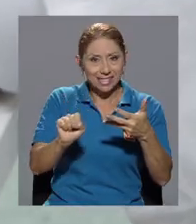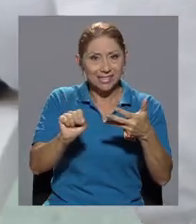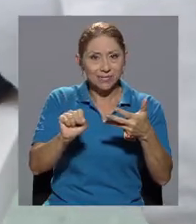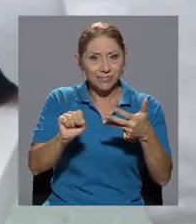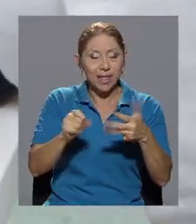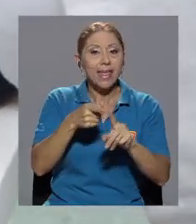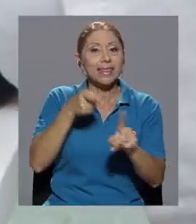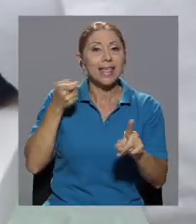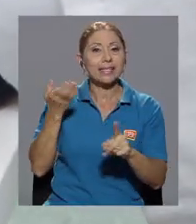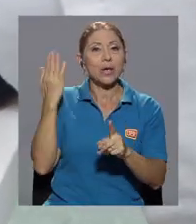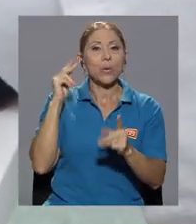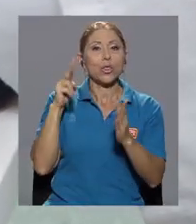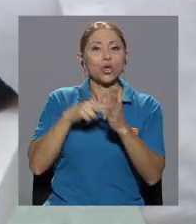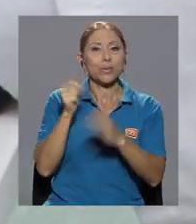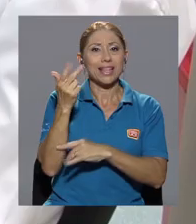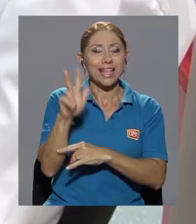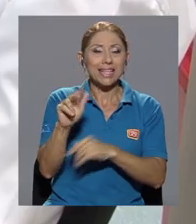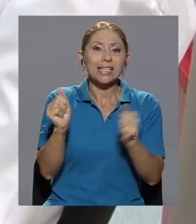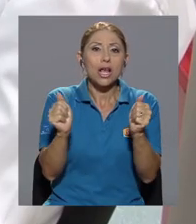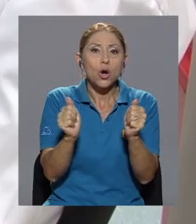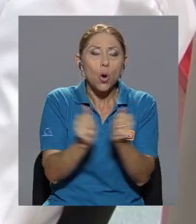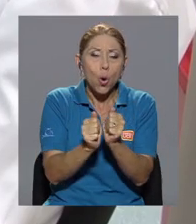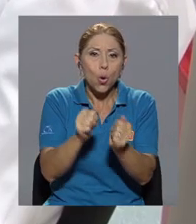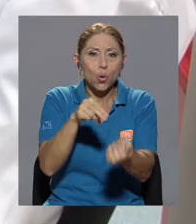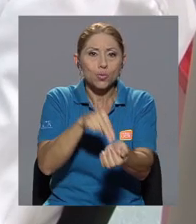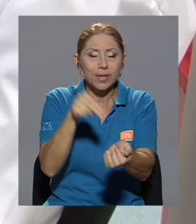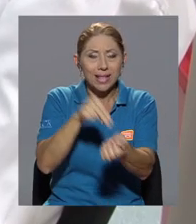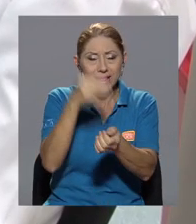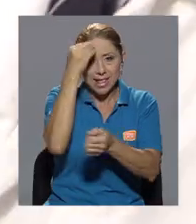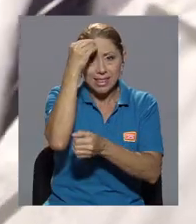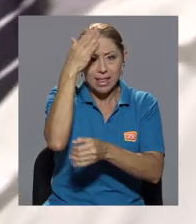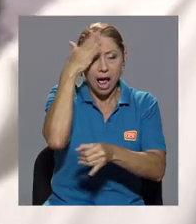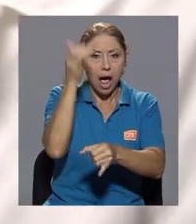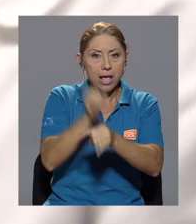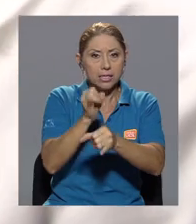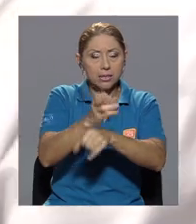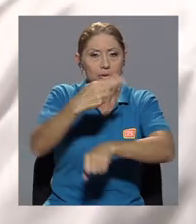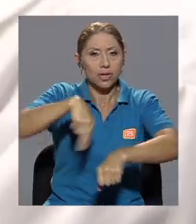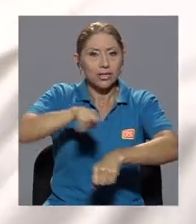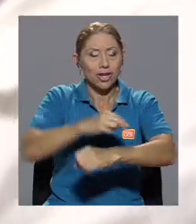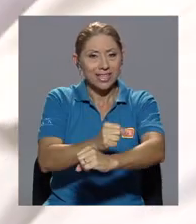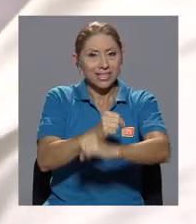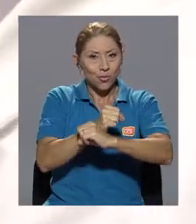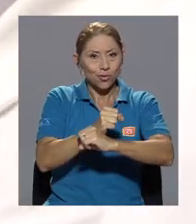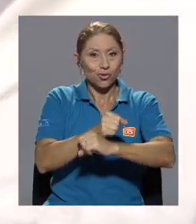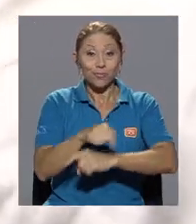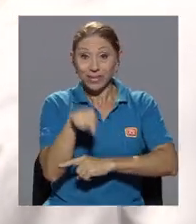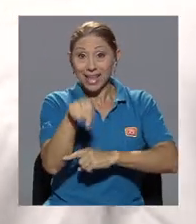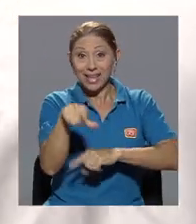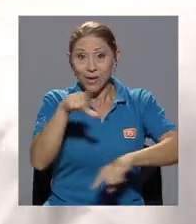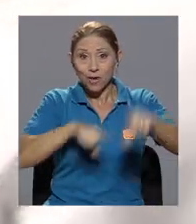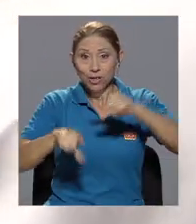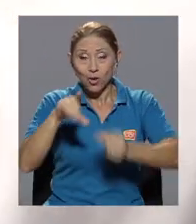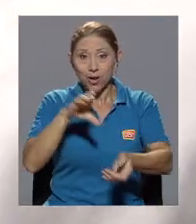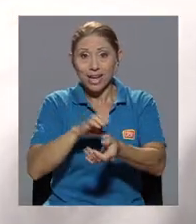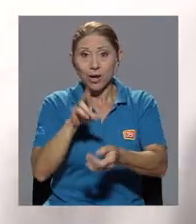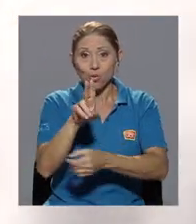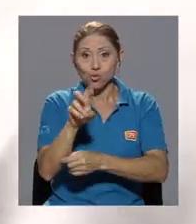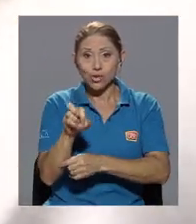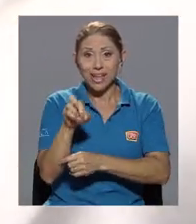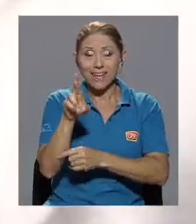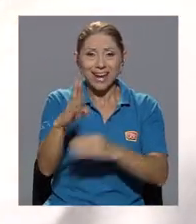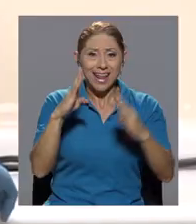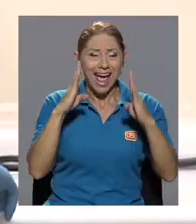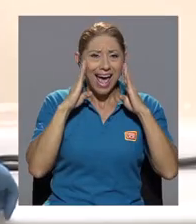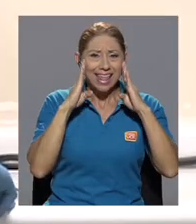el 2013, con la creación del Hospital del Trauma del Instituto Nacional de Seguros, el laboratorio clínico de la UCR atiende